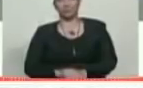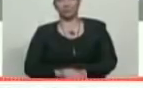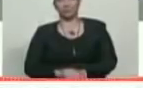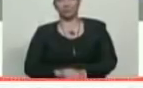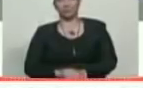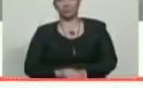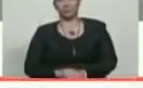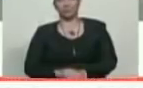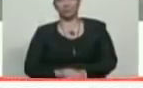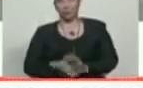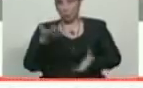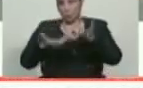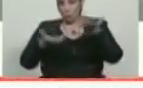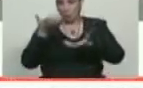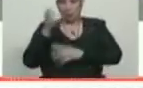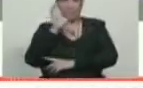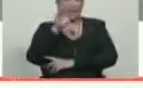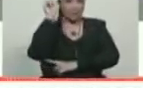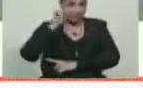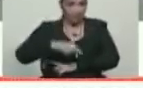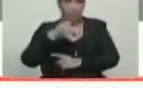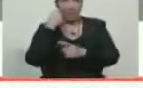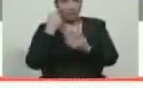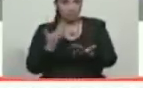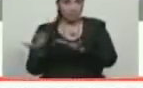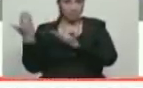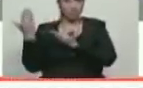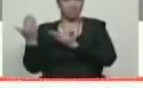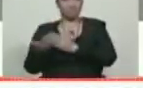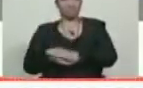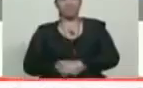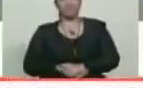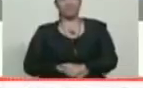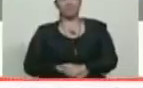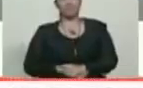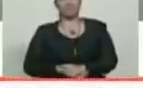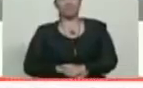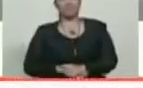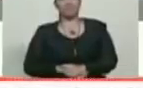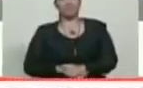Las cocineras de la patria están aquí también. Miren,